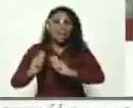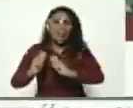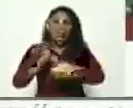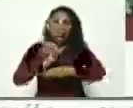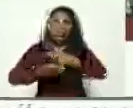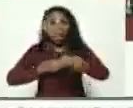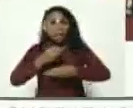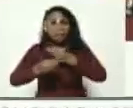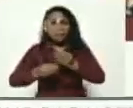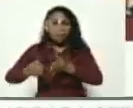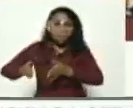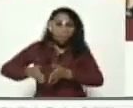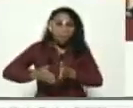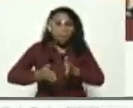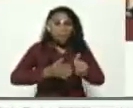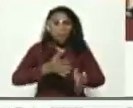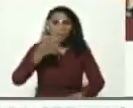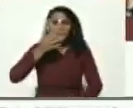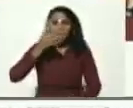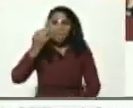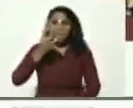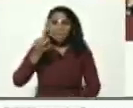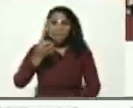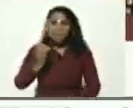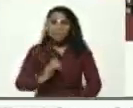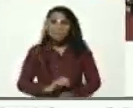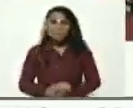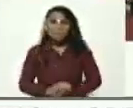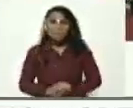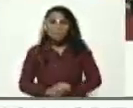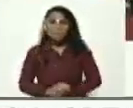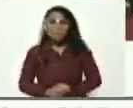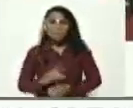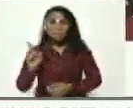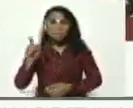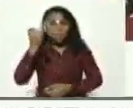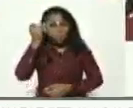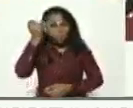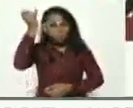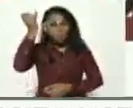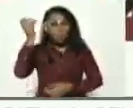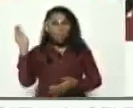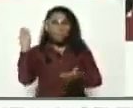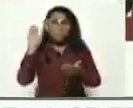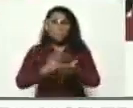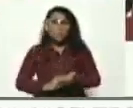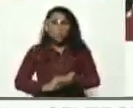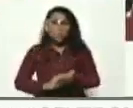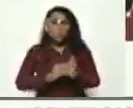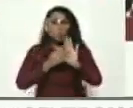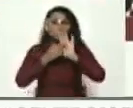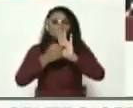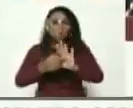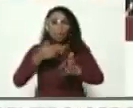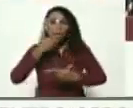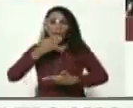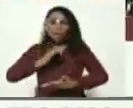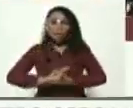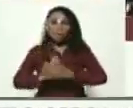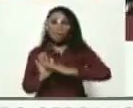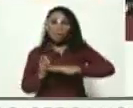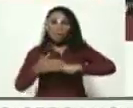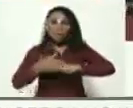ser viable realidad su ideal plasmado en la Carta de Jamaica,